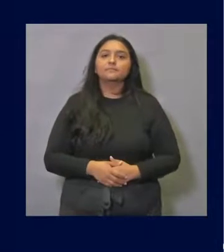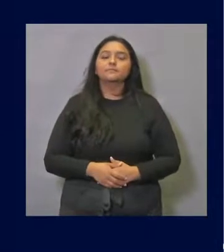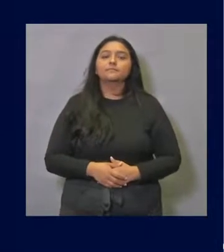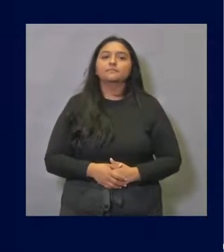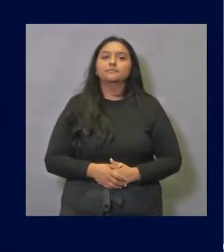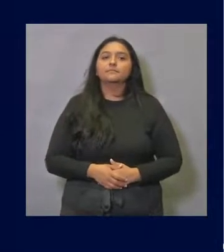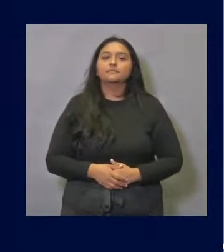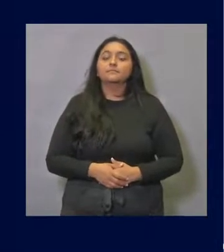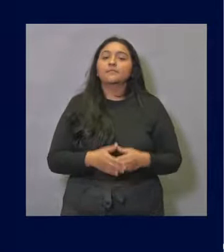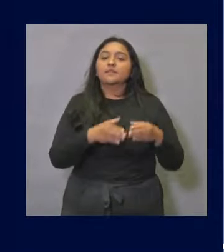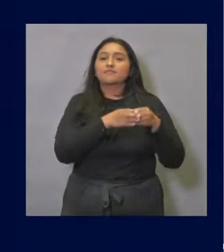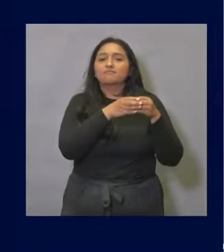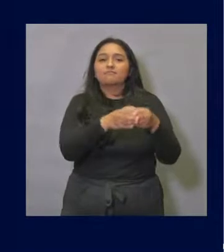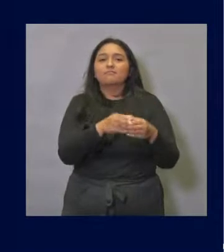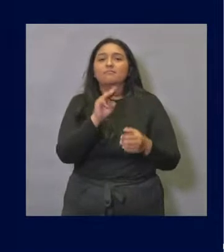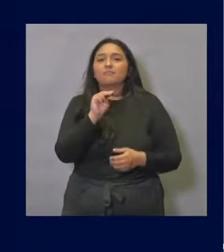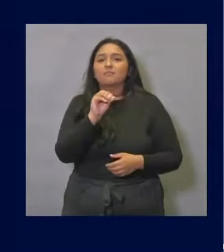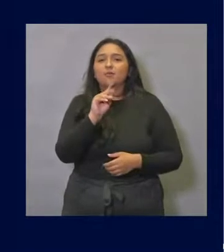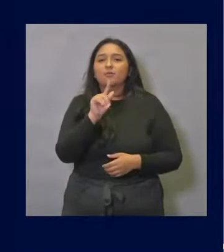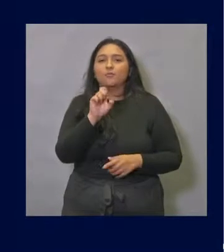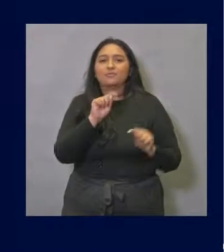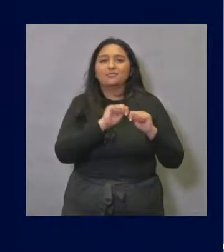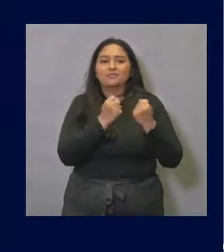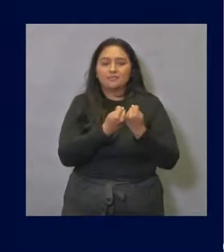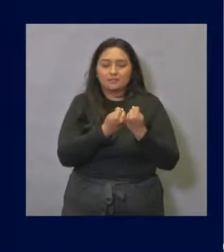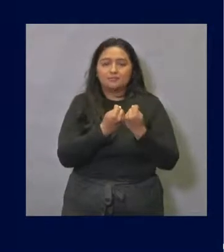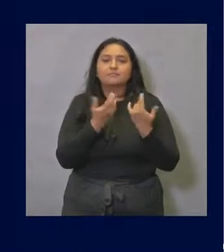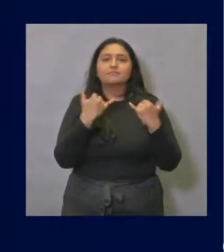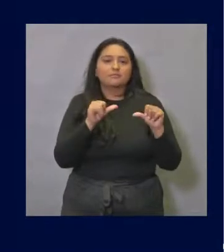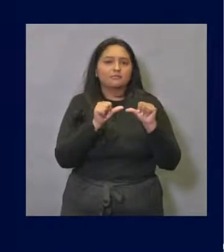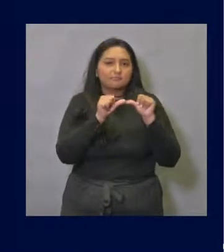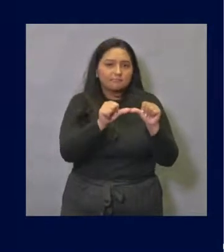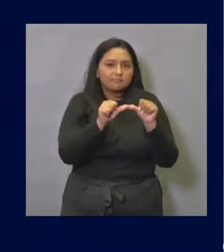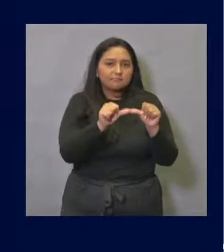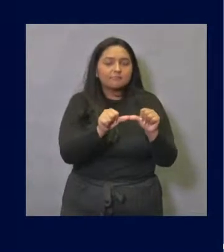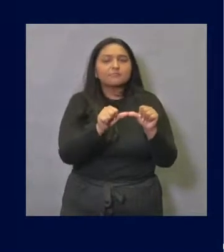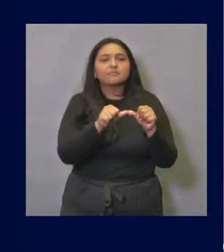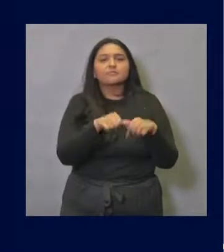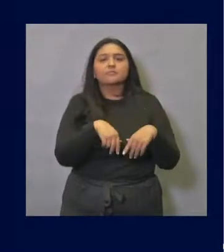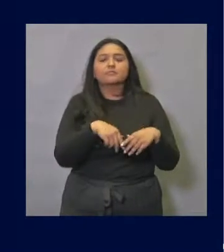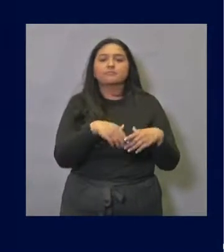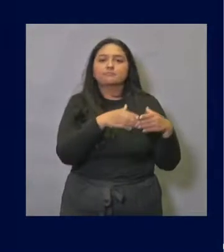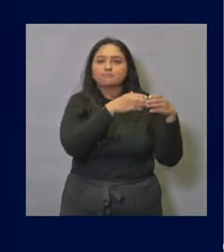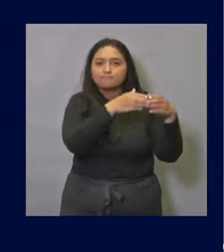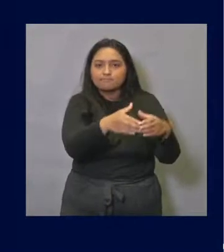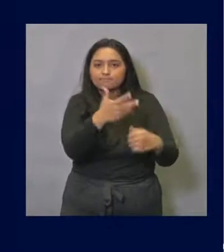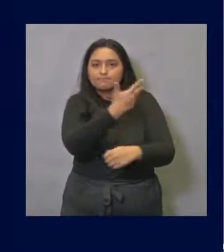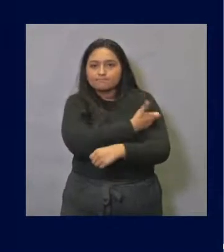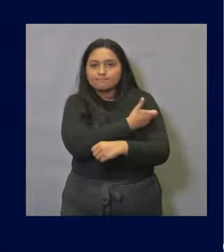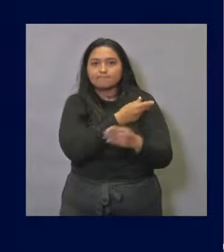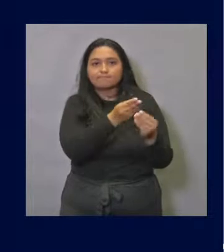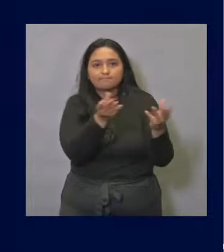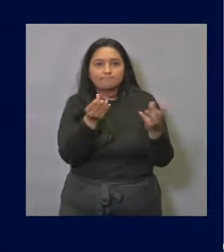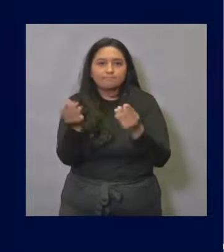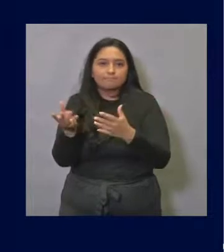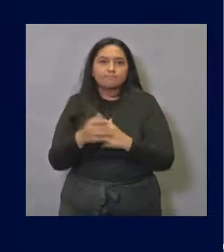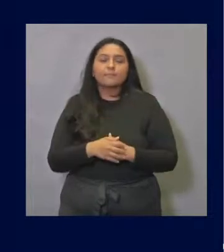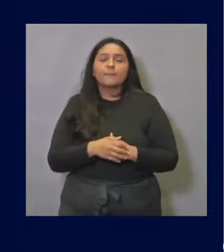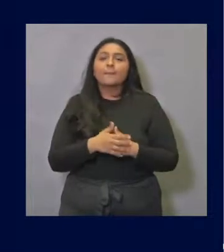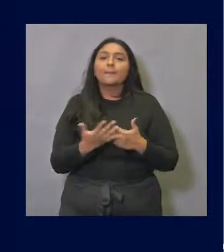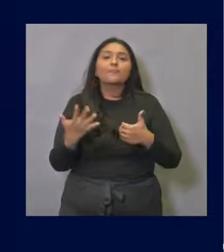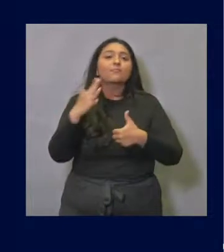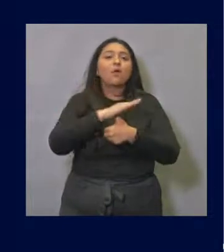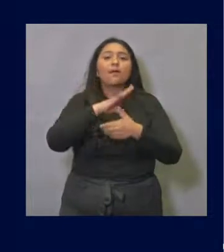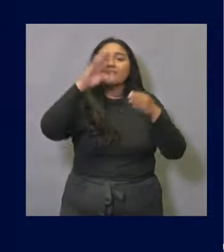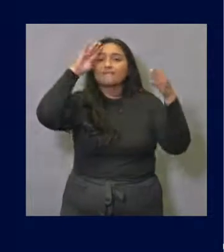Los equipos móviles de vacunación continuarán administrando vacunas esta semana con la prioridad de vacunar